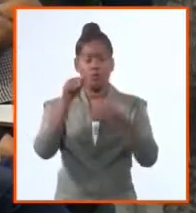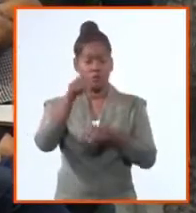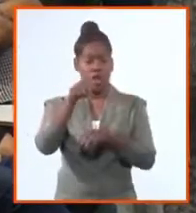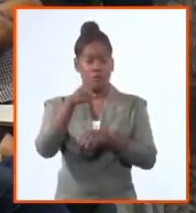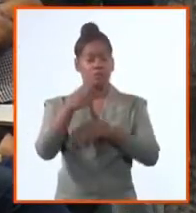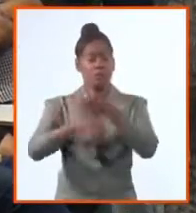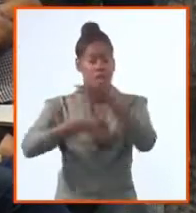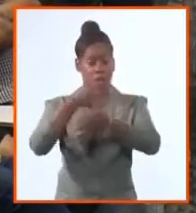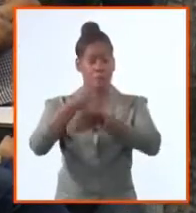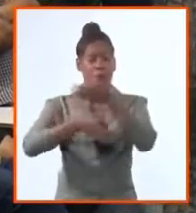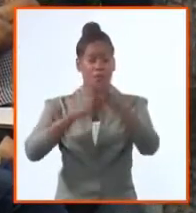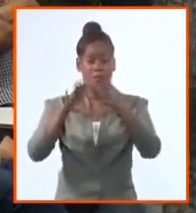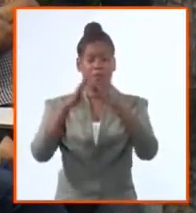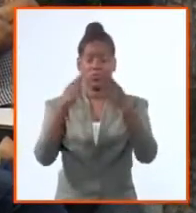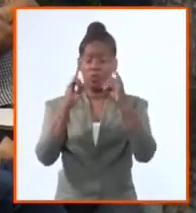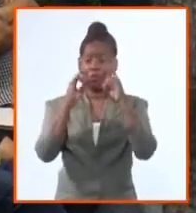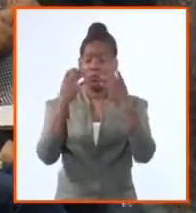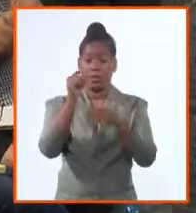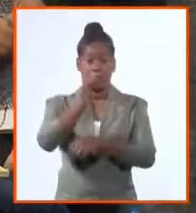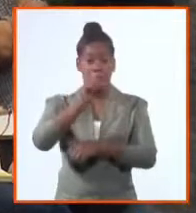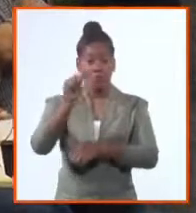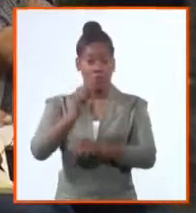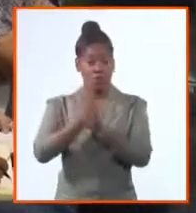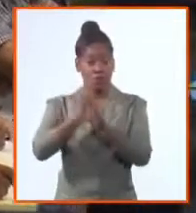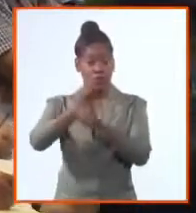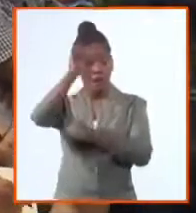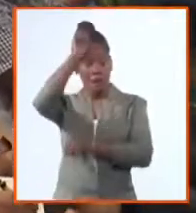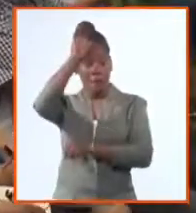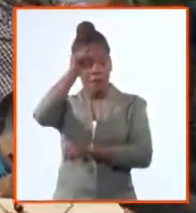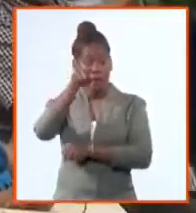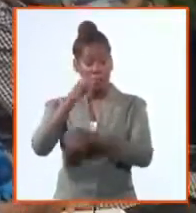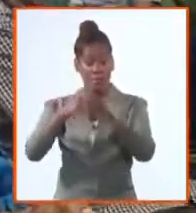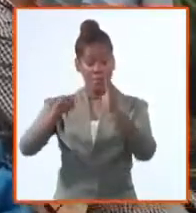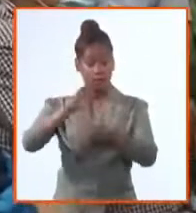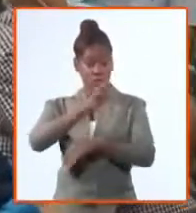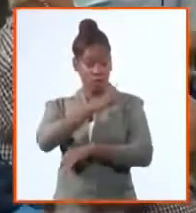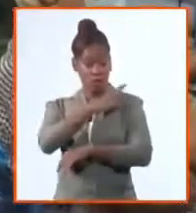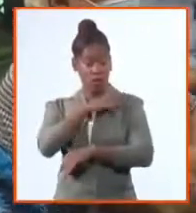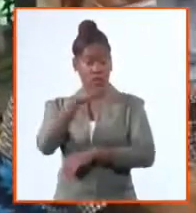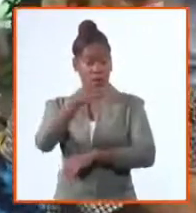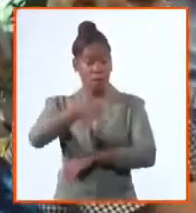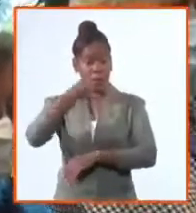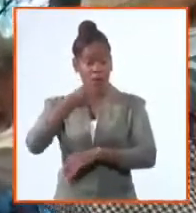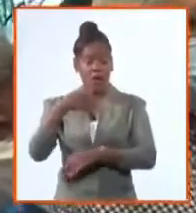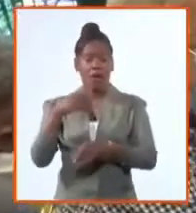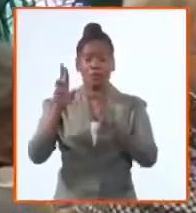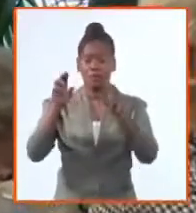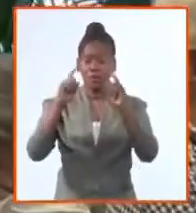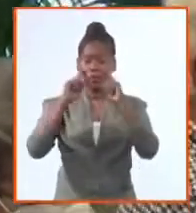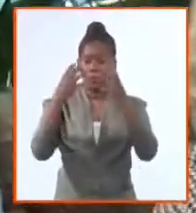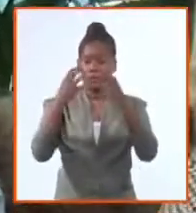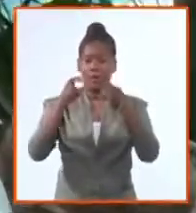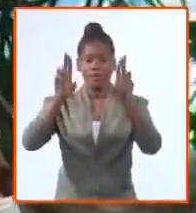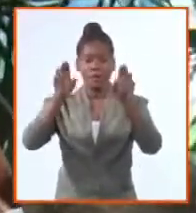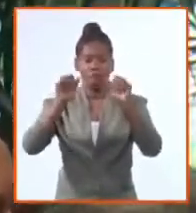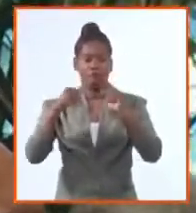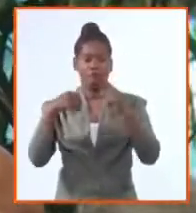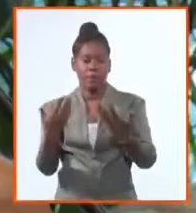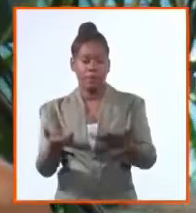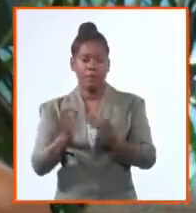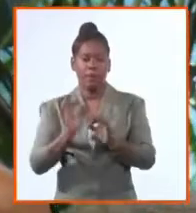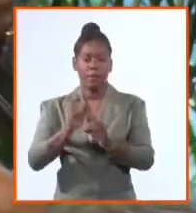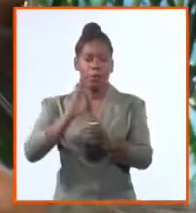la presentación que hicieron los compañeros del Ministerio de Energía y Minas cuando trataron el tema del petróleo y el tema de la electricidad. Con mucha objetividad, con